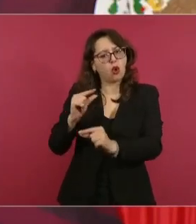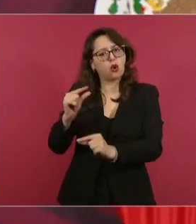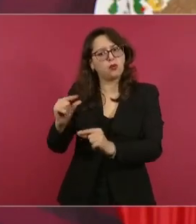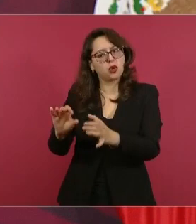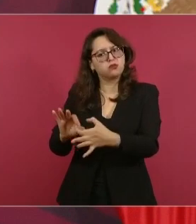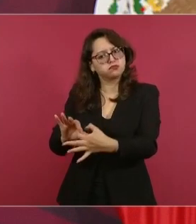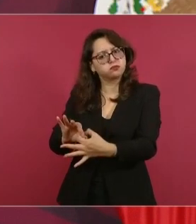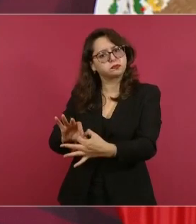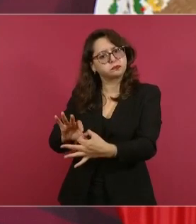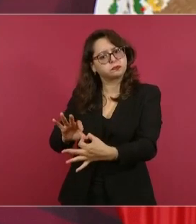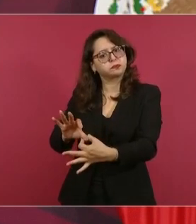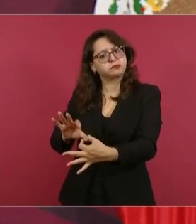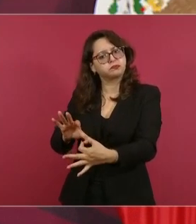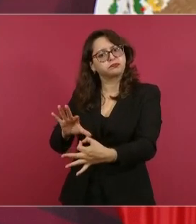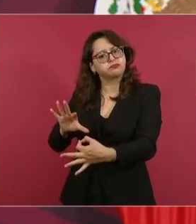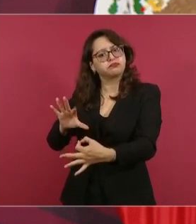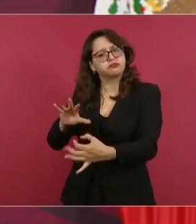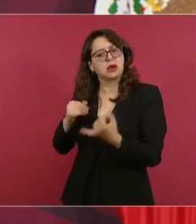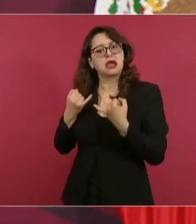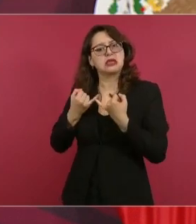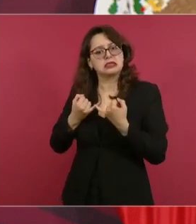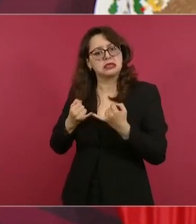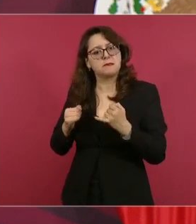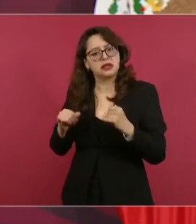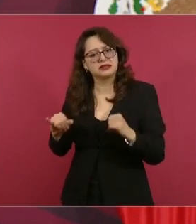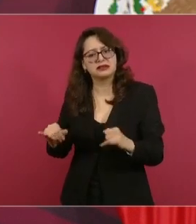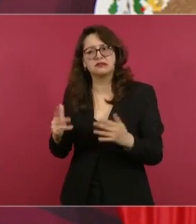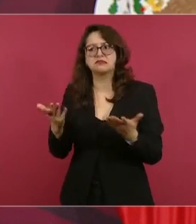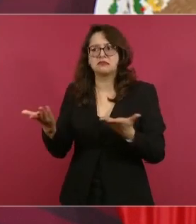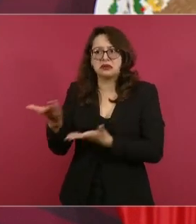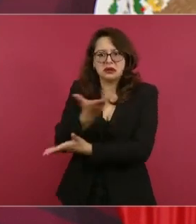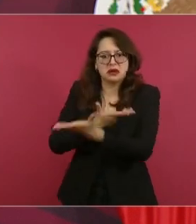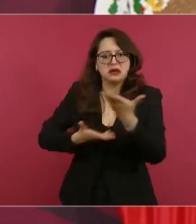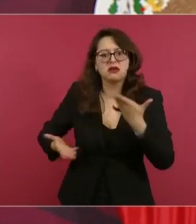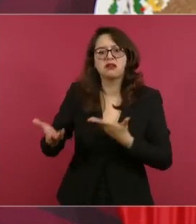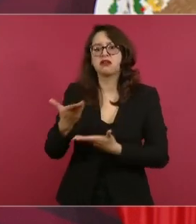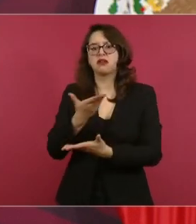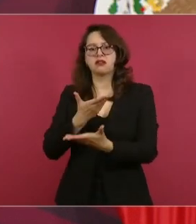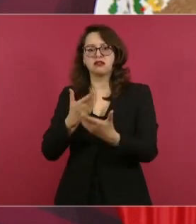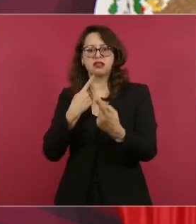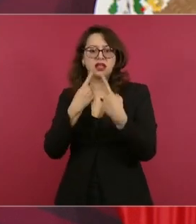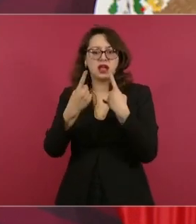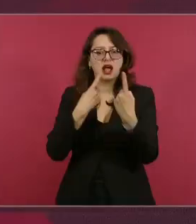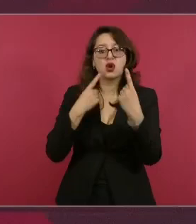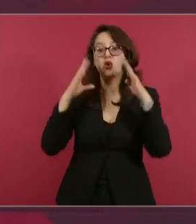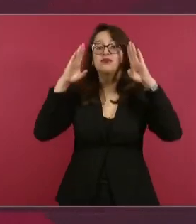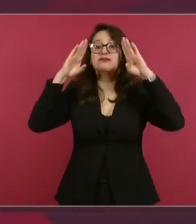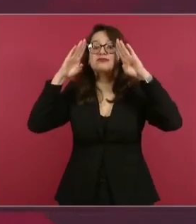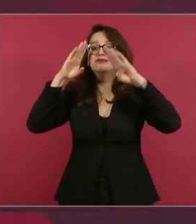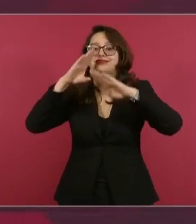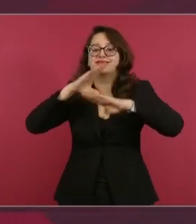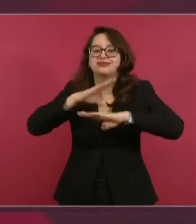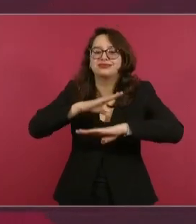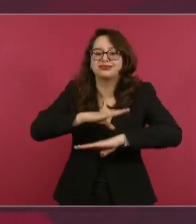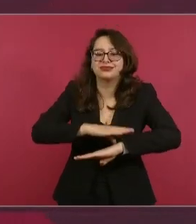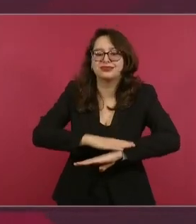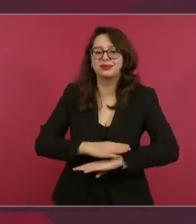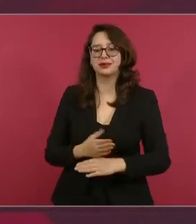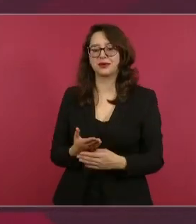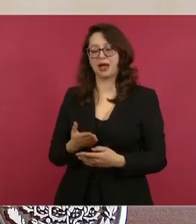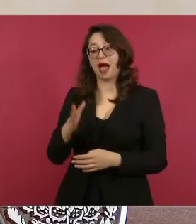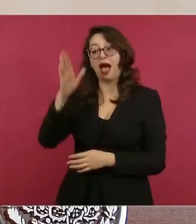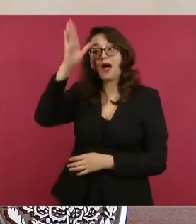Buscar un acuerdo, una reconciliación, hablar con la gente. Y es